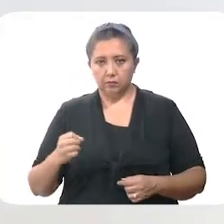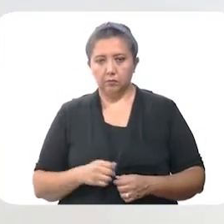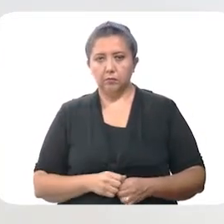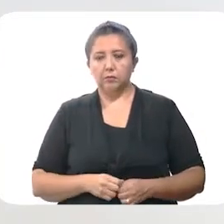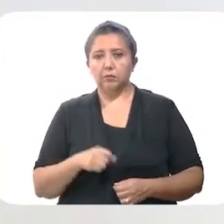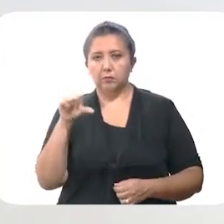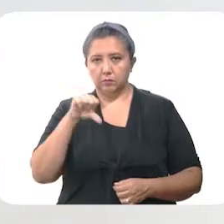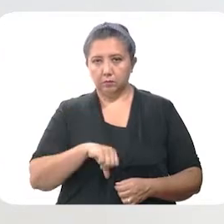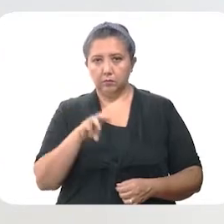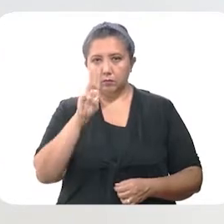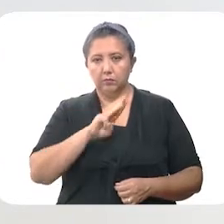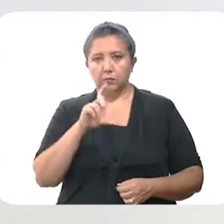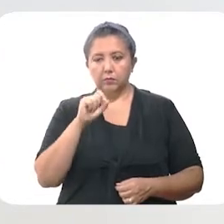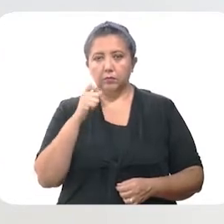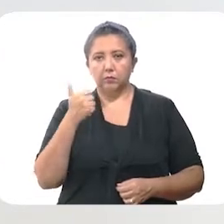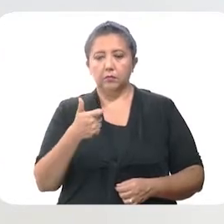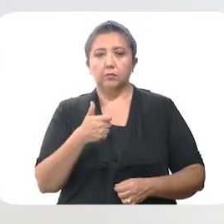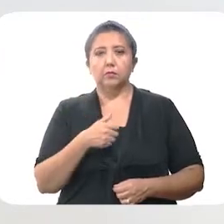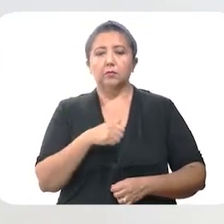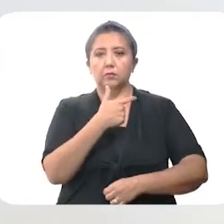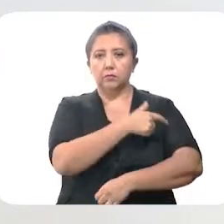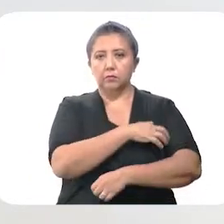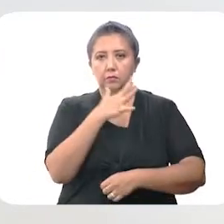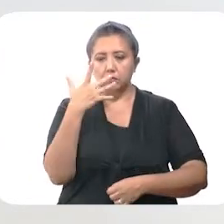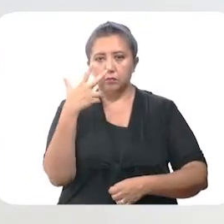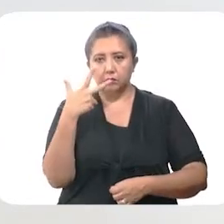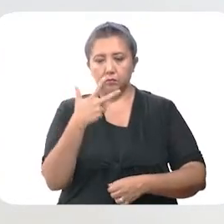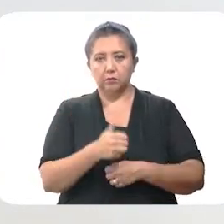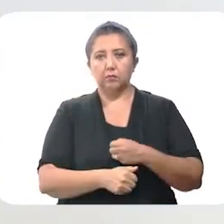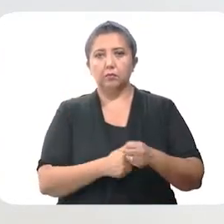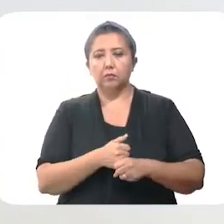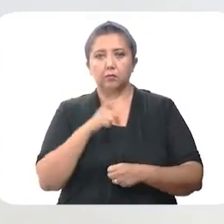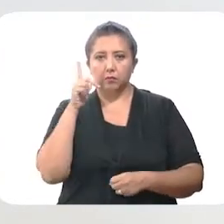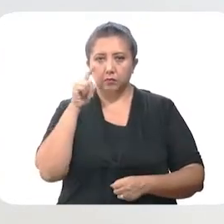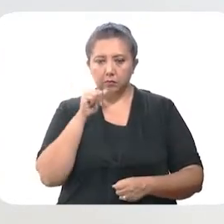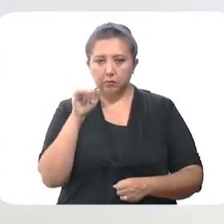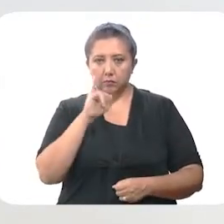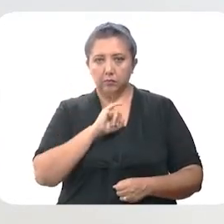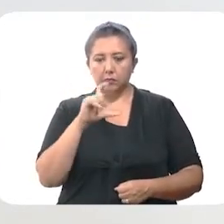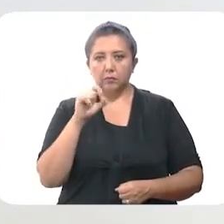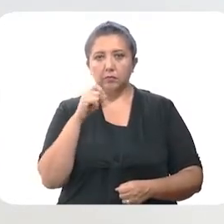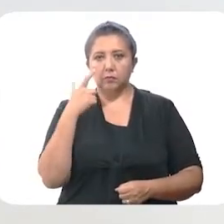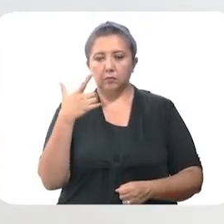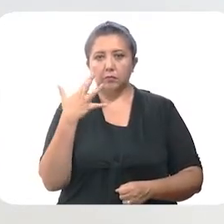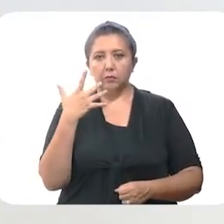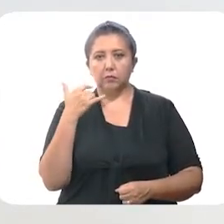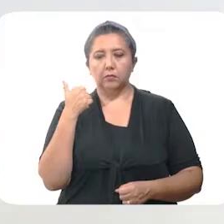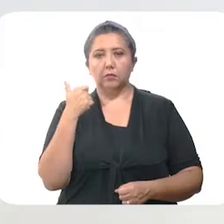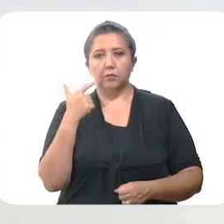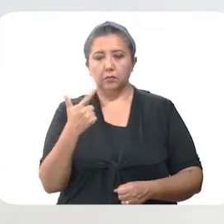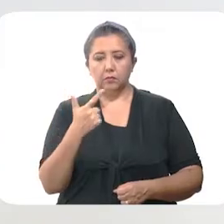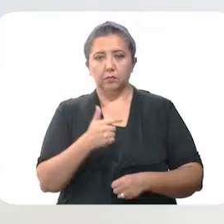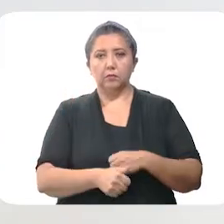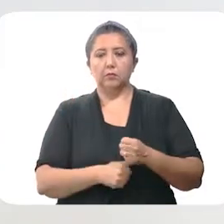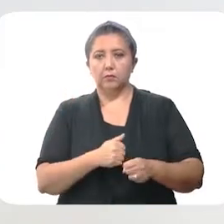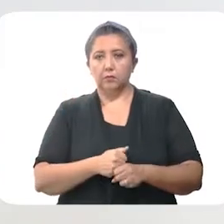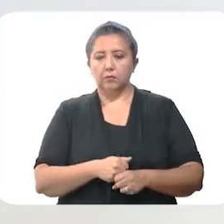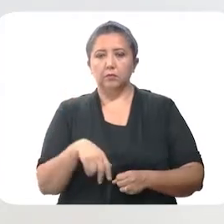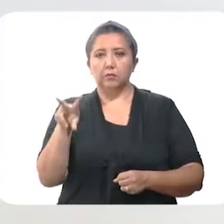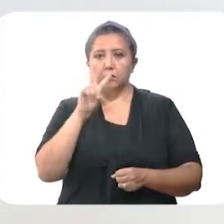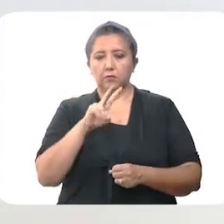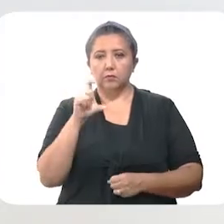orden. Hoy, miércoles 26, se vacuna a los de 58 años. Mañana, jueves 27, a los de 57